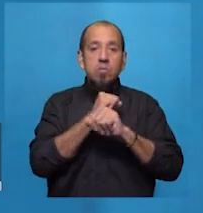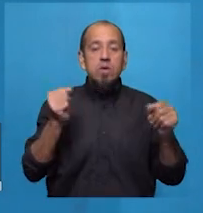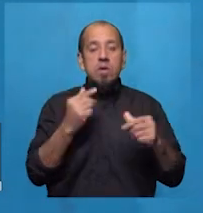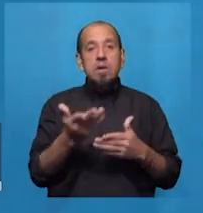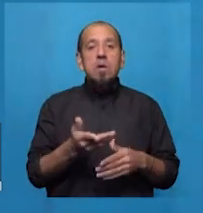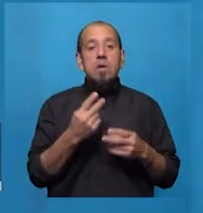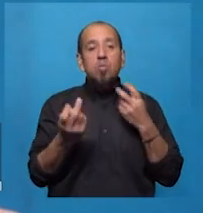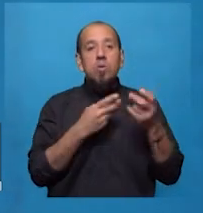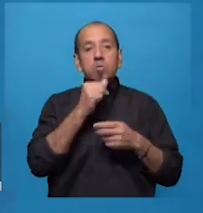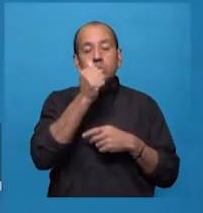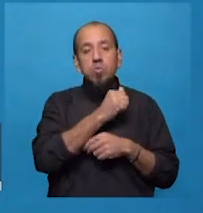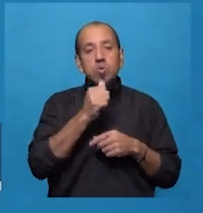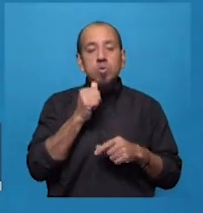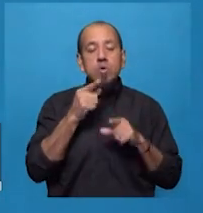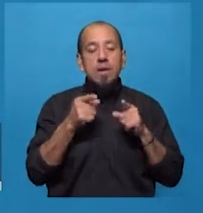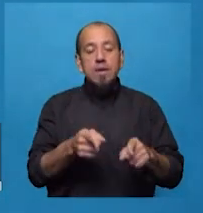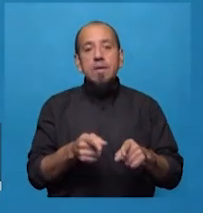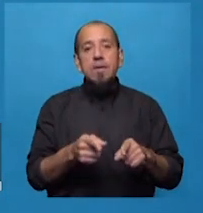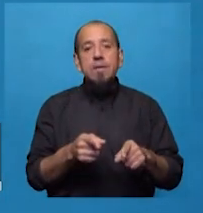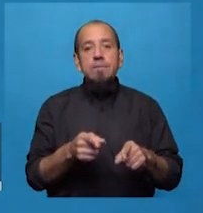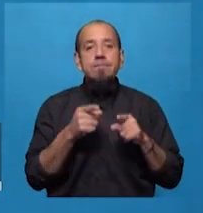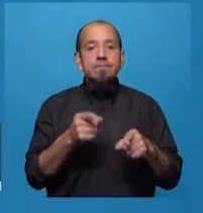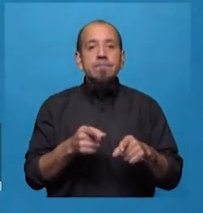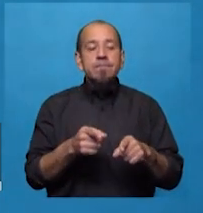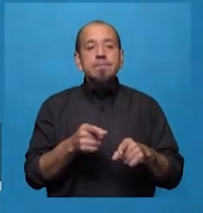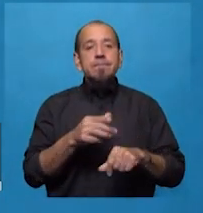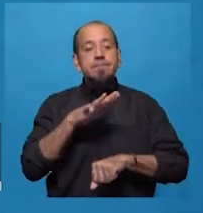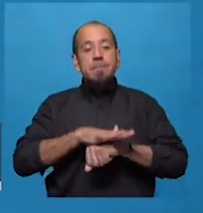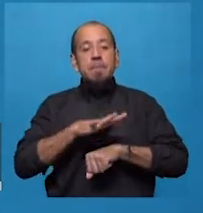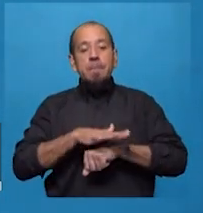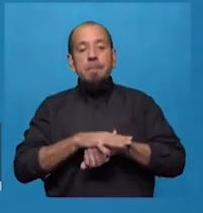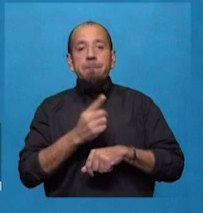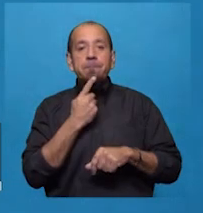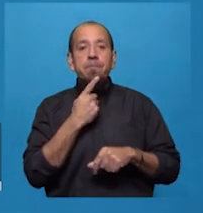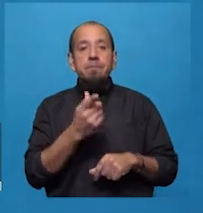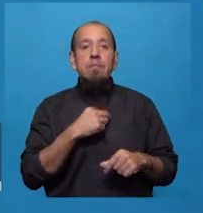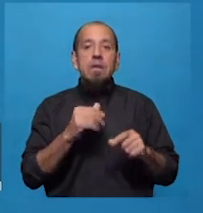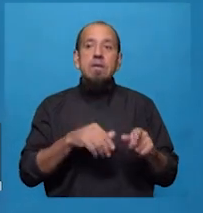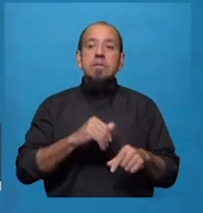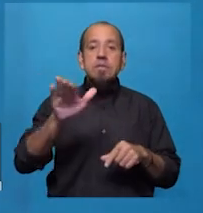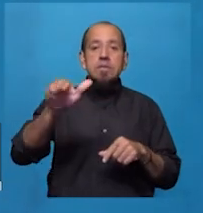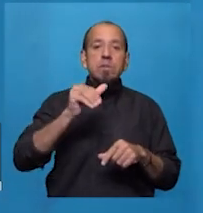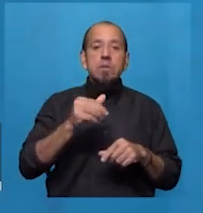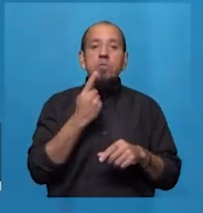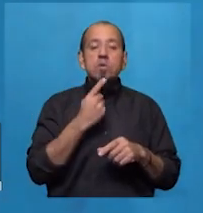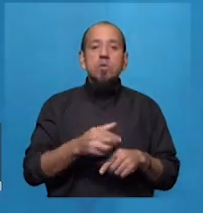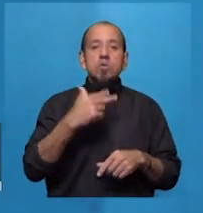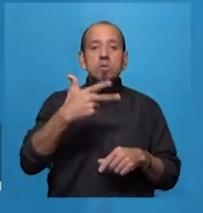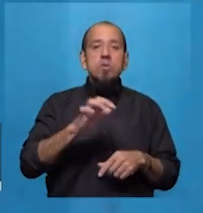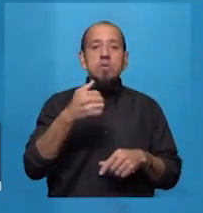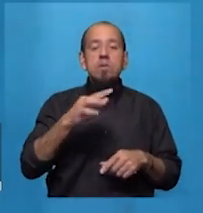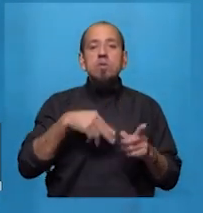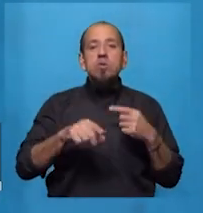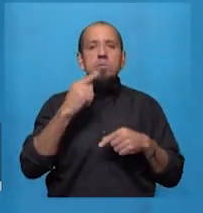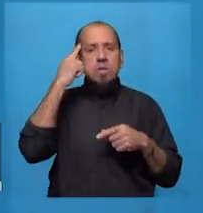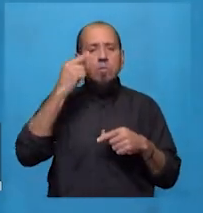en ese momento es que en ese momento político que se plantea interpelar al ministro era una cosa que nosotros teníamos prevista para